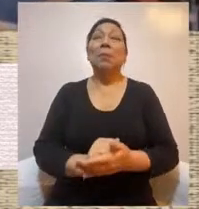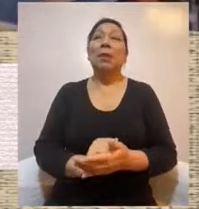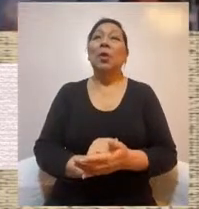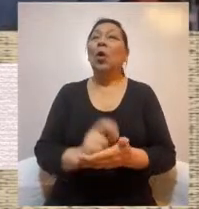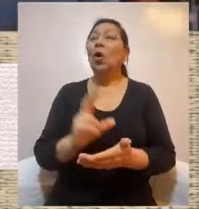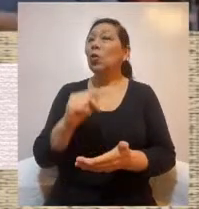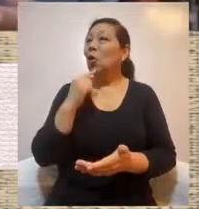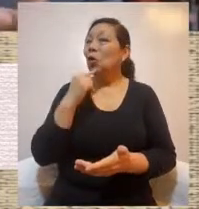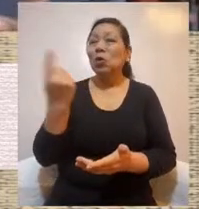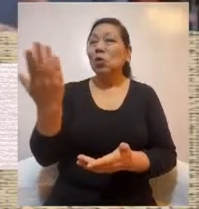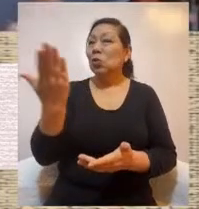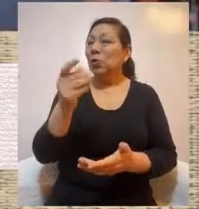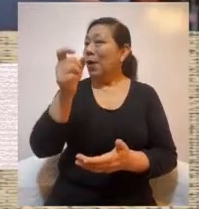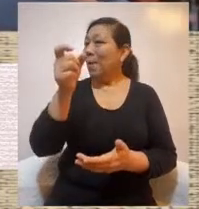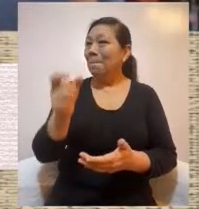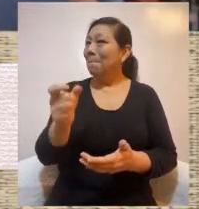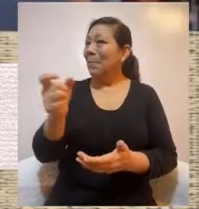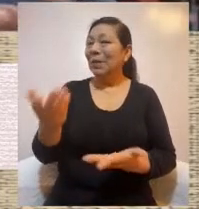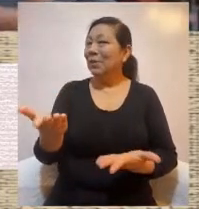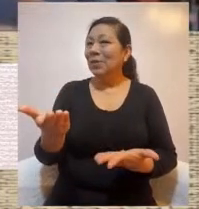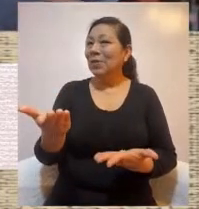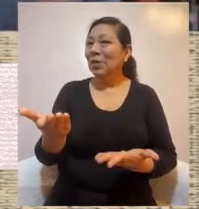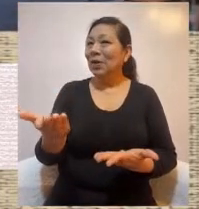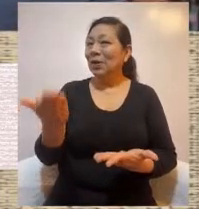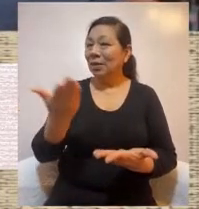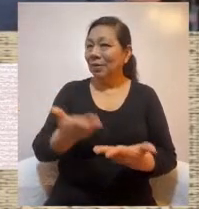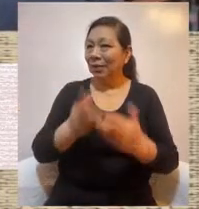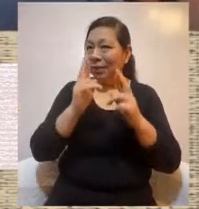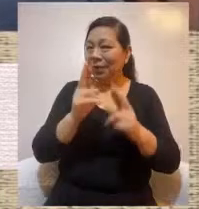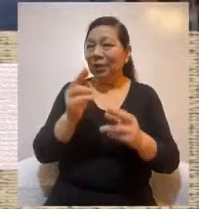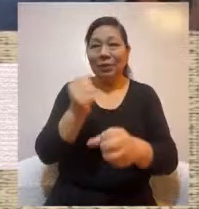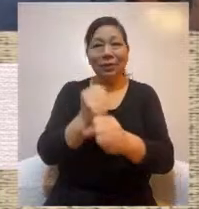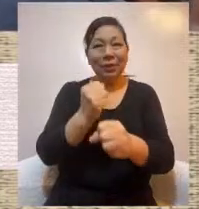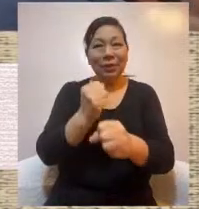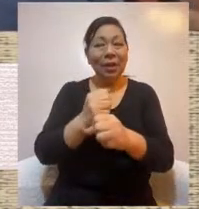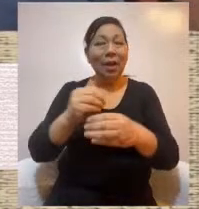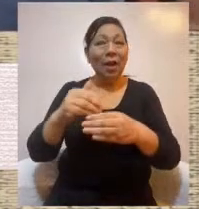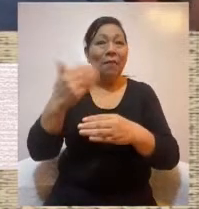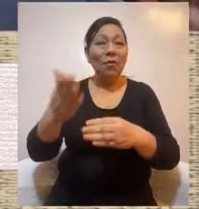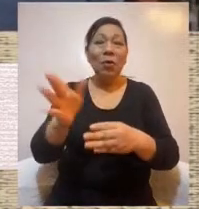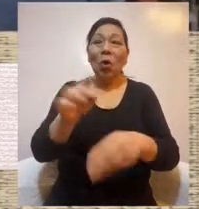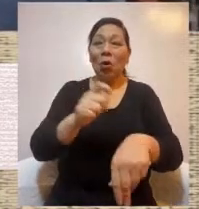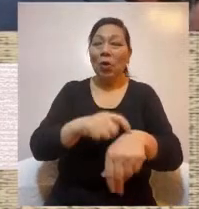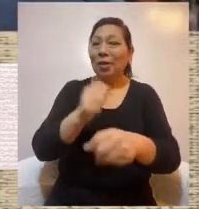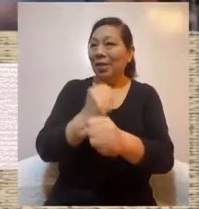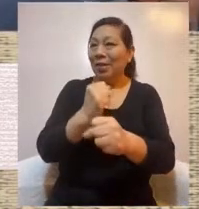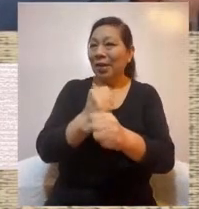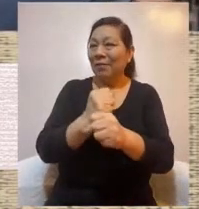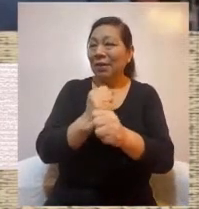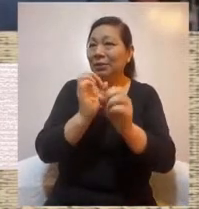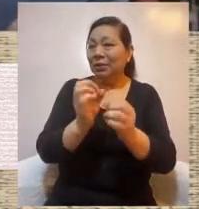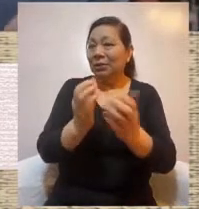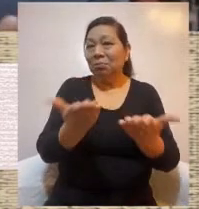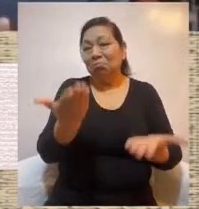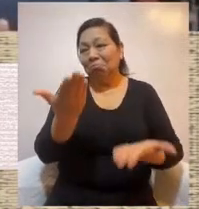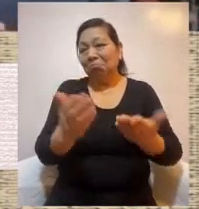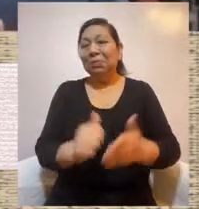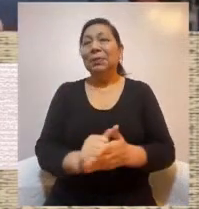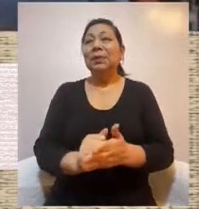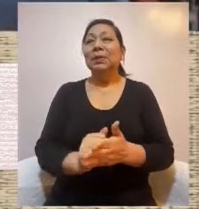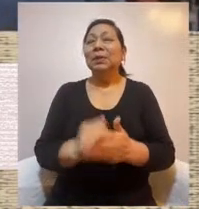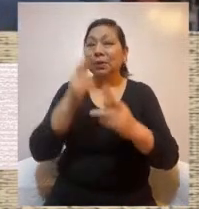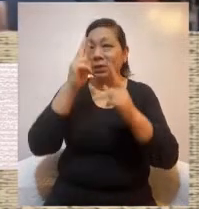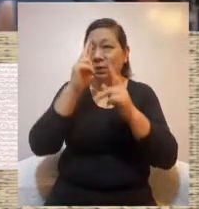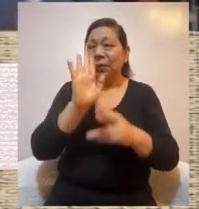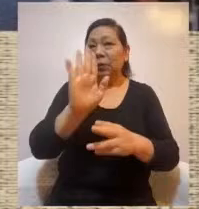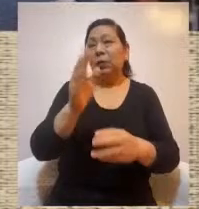es de que no solamente es una persona que en condiciones normales ya está laborando fuera del horario de trabajo, lo cual ya de por sí pueda suponer